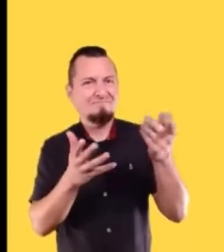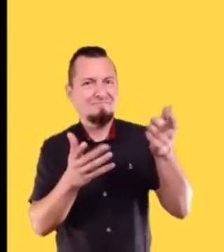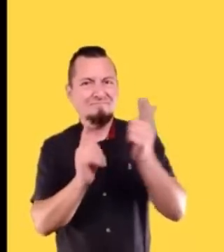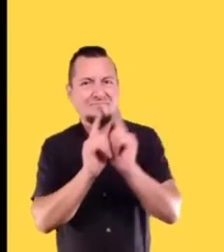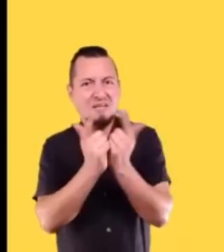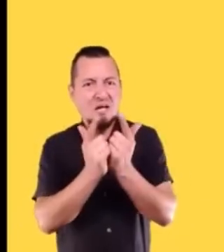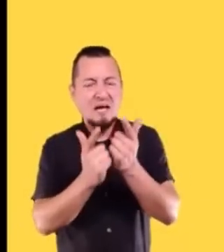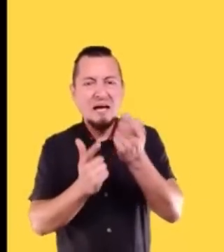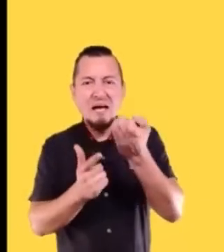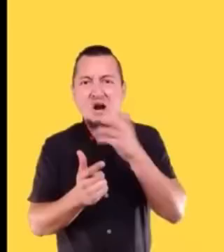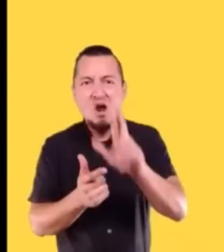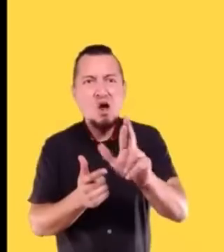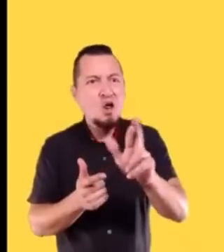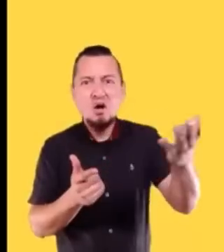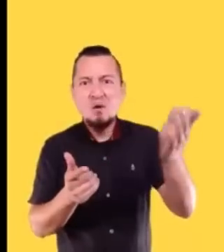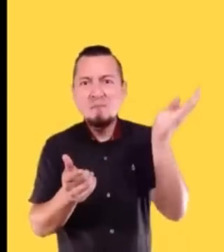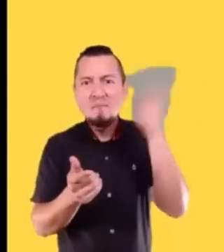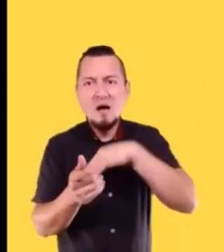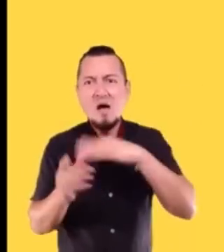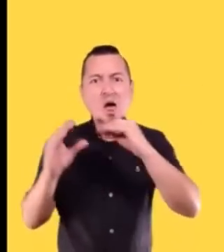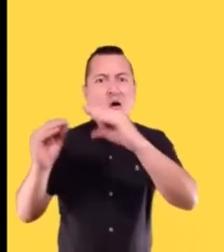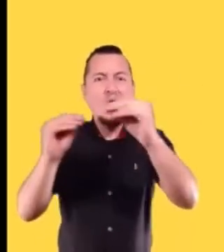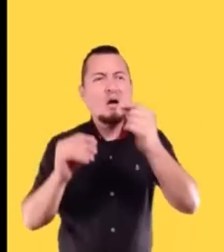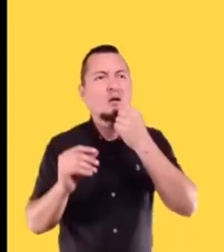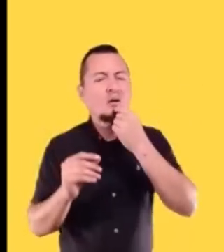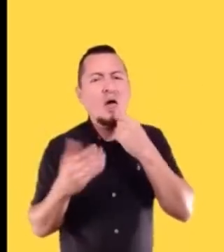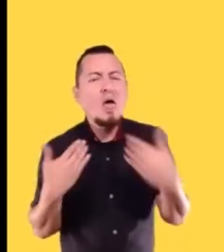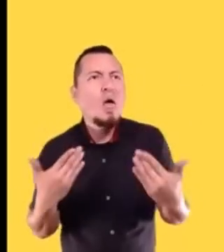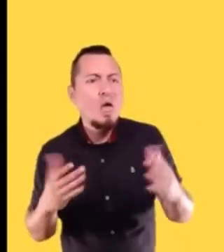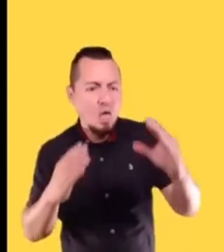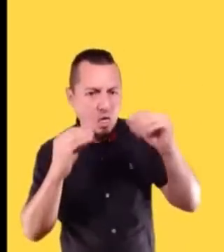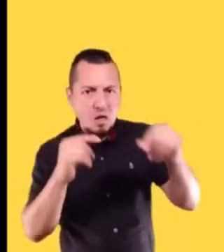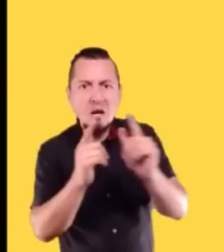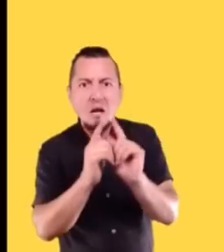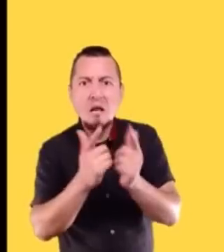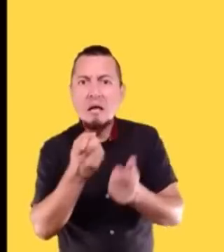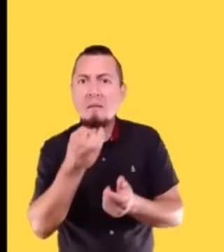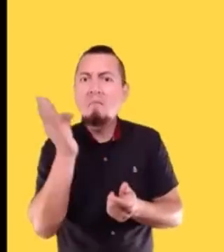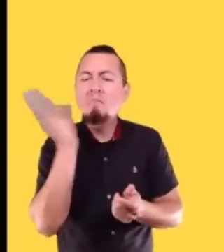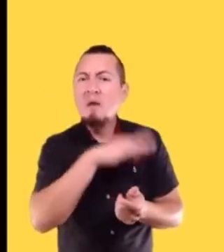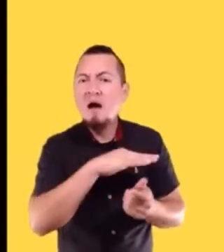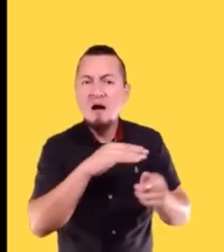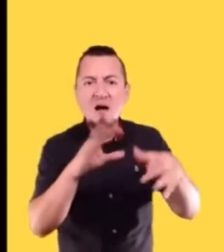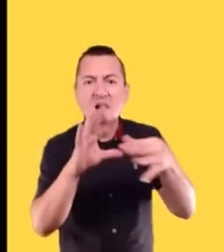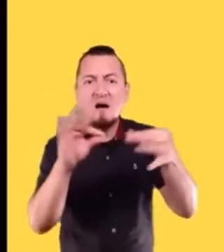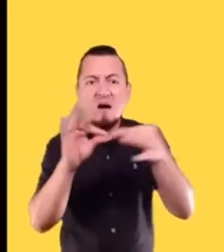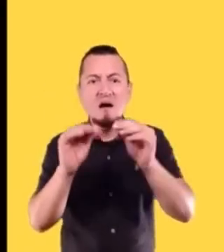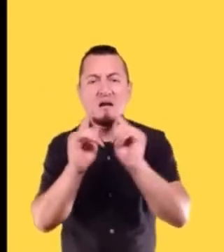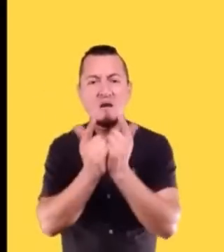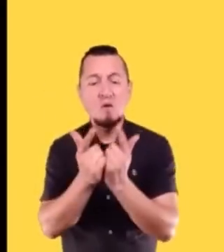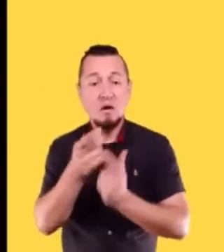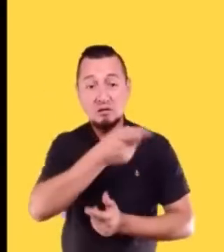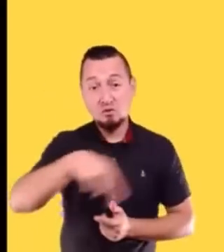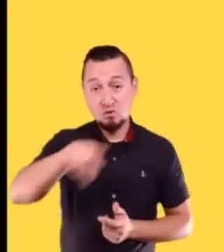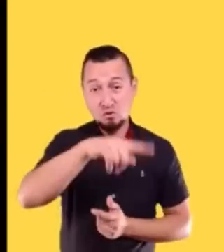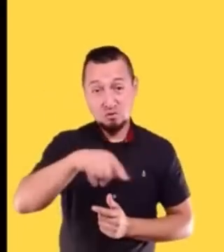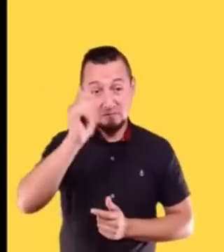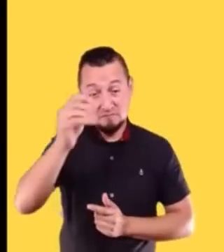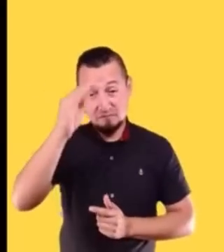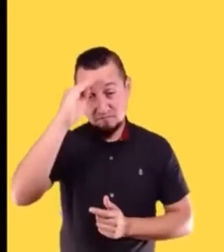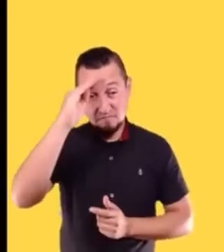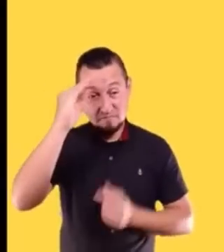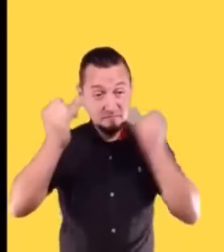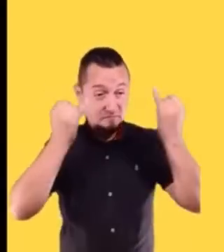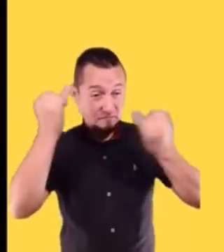pues les tenemos que poner solución independientemente de qué se trate, con qué, con una manera profunda. Y en ese sentido, nosotros hemos desde hace